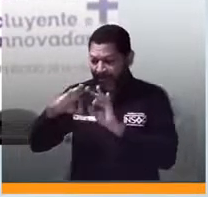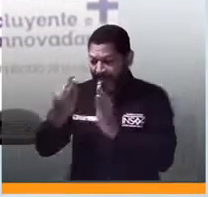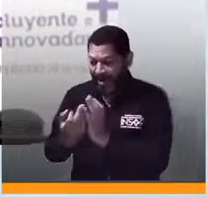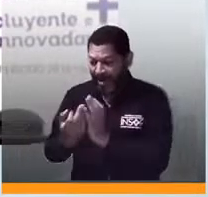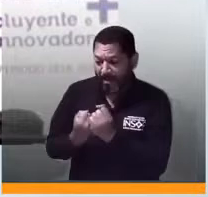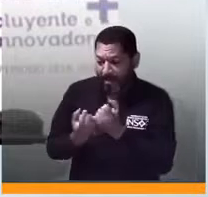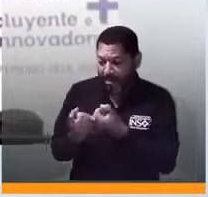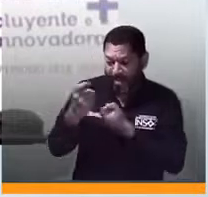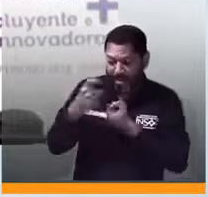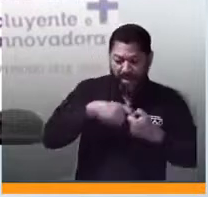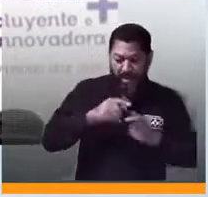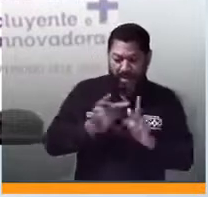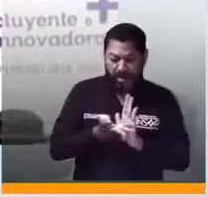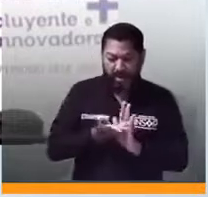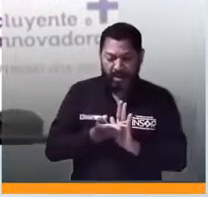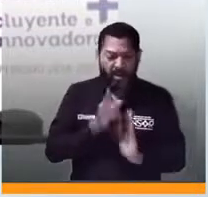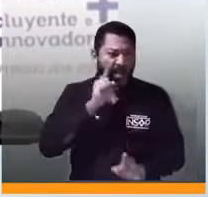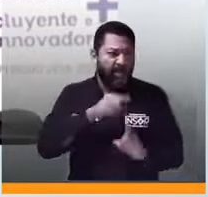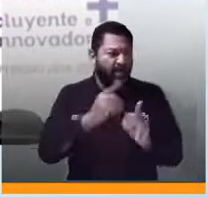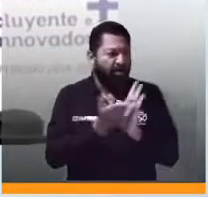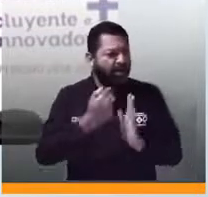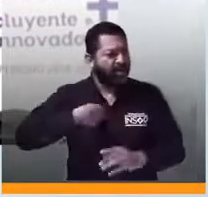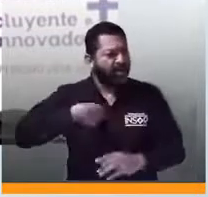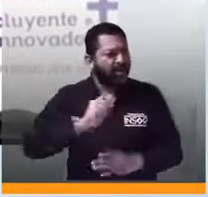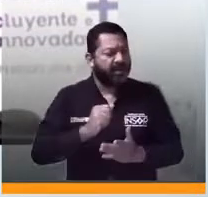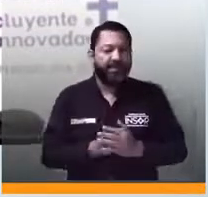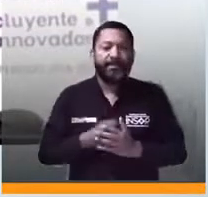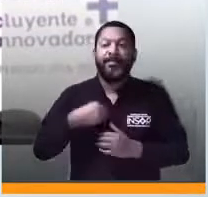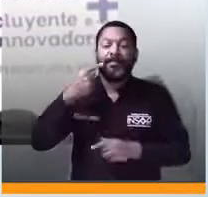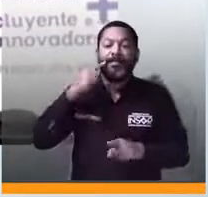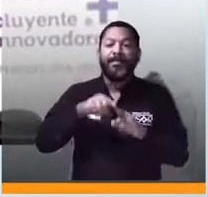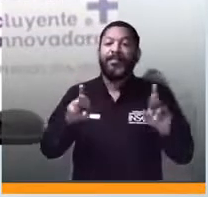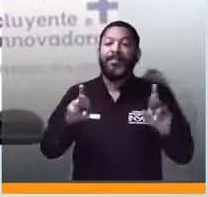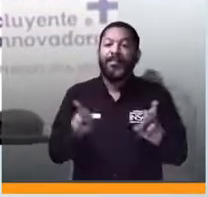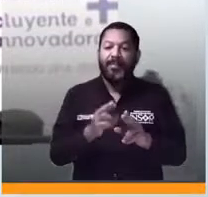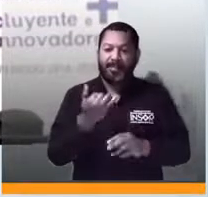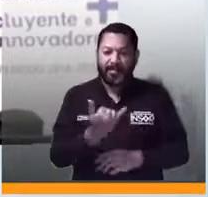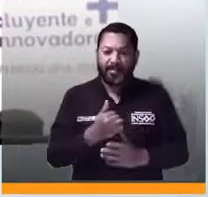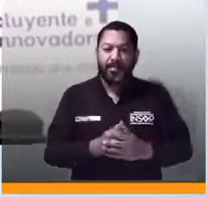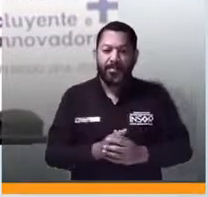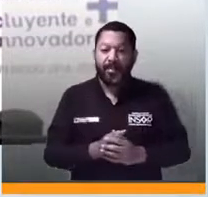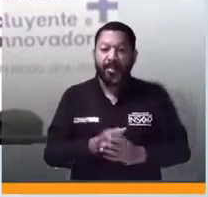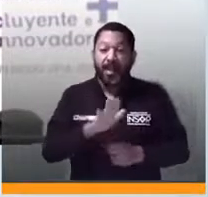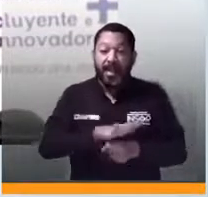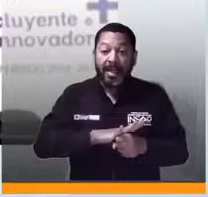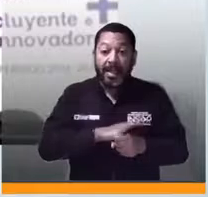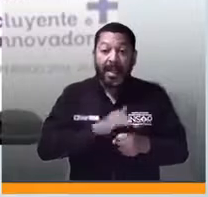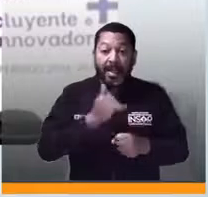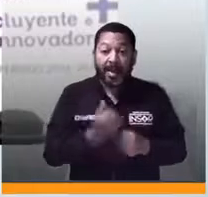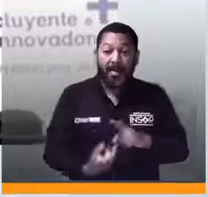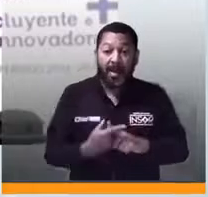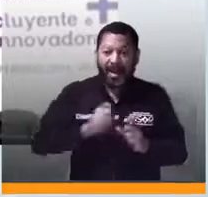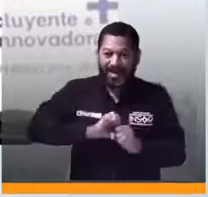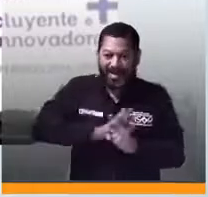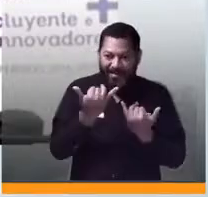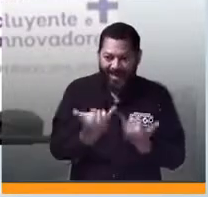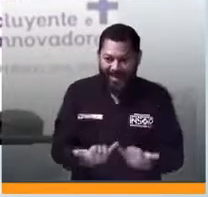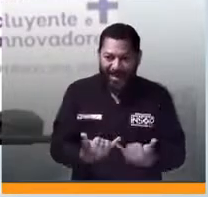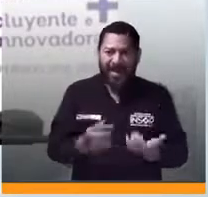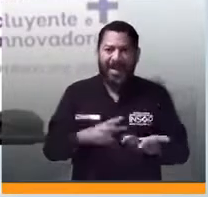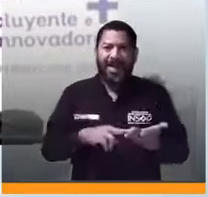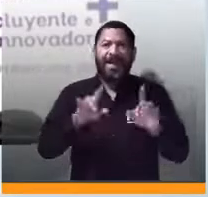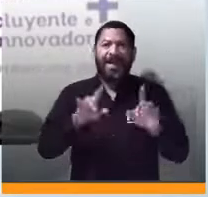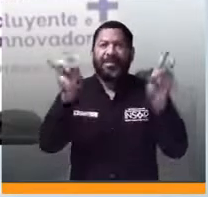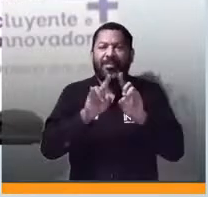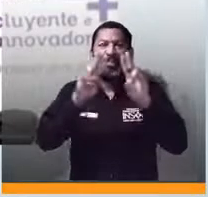familias, pues no es el propósito de la educación. Entonces yo creo, para resumir ahí, es la situación de la pandemia, por supuesto con todos los problemas que tenemos de